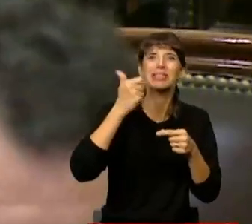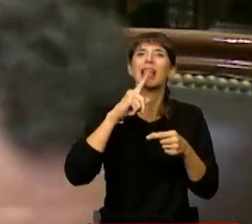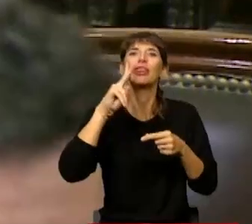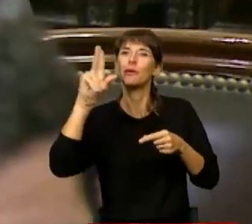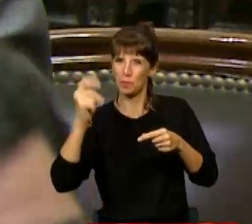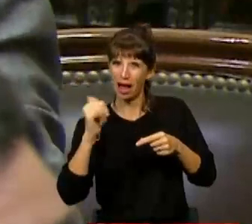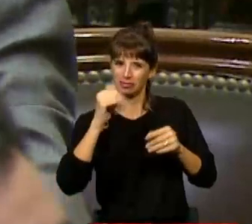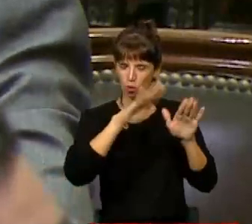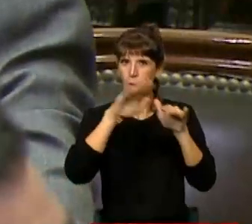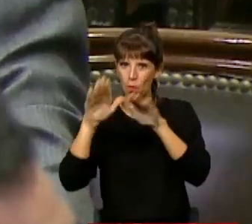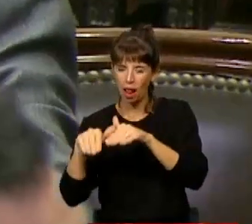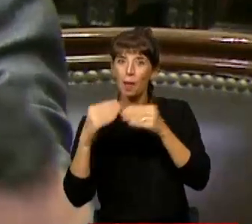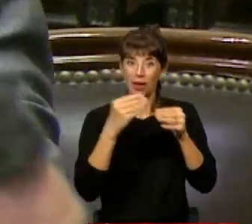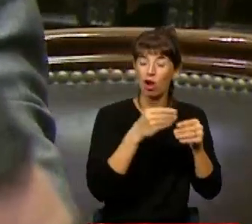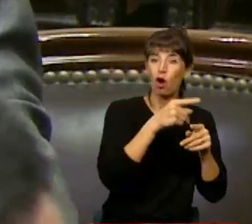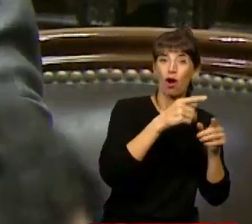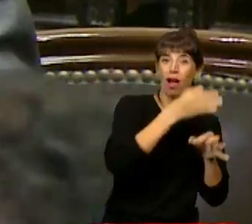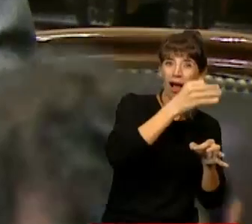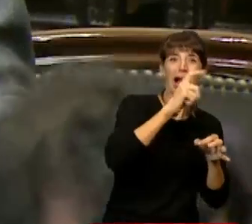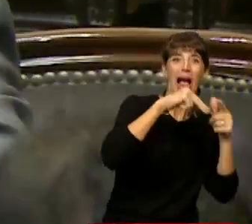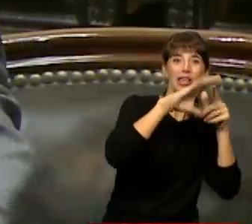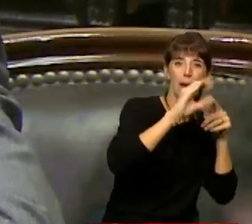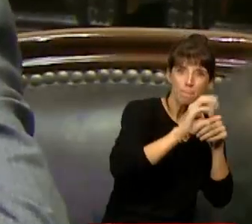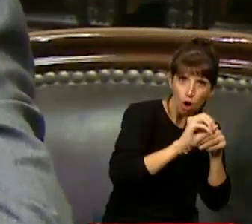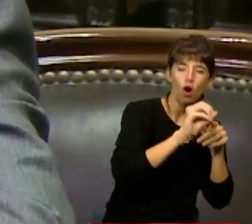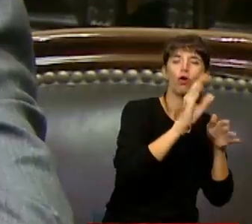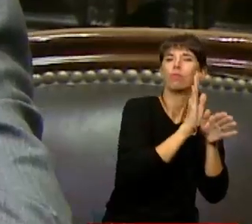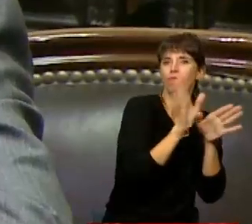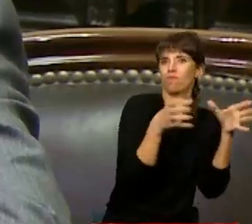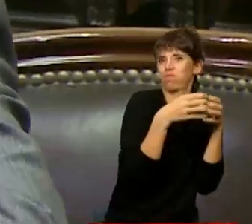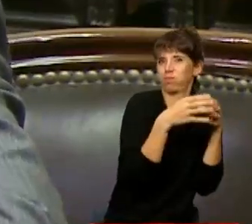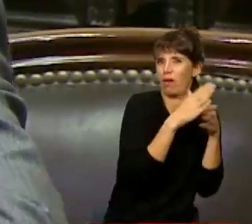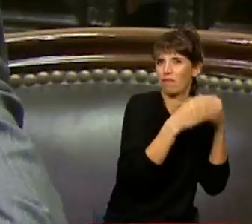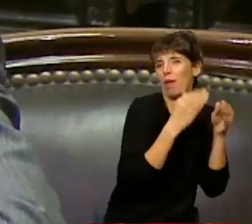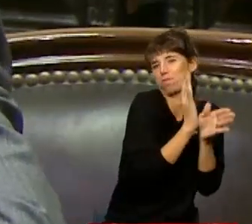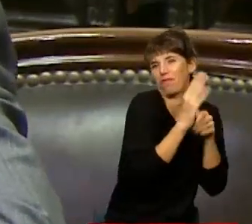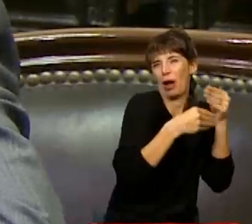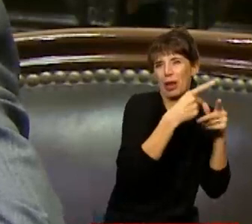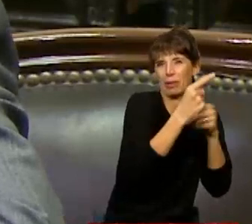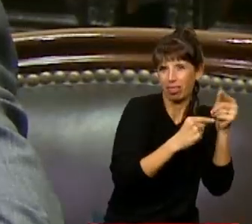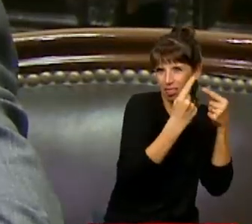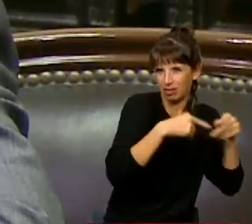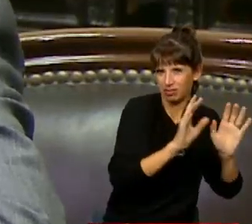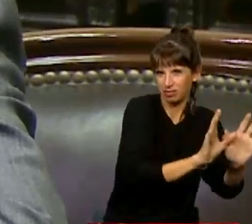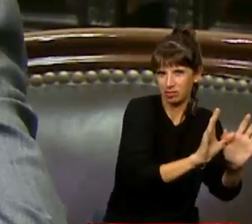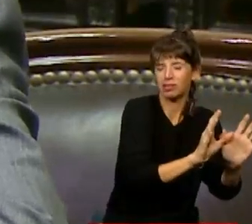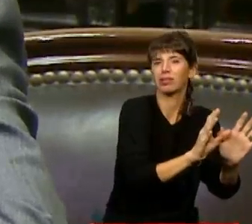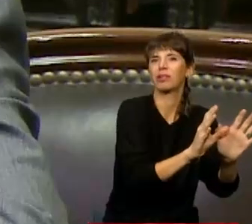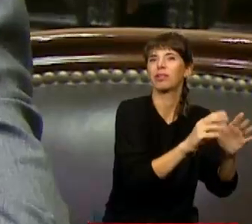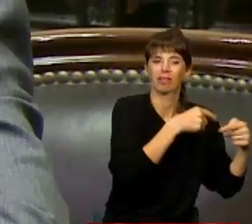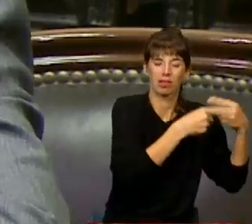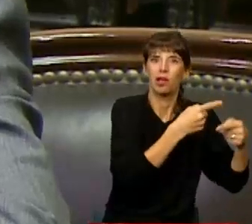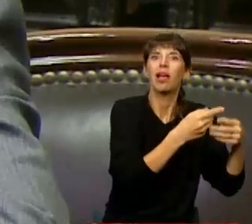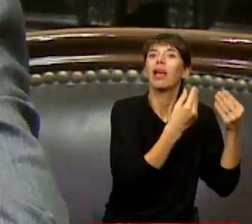de una especie, de una cepa, de una familia, digamos, de cannabis, que